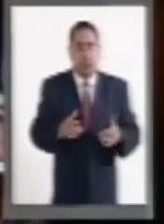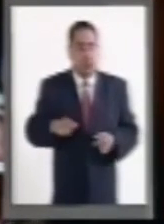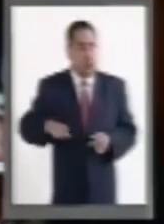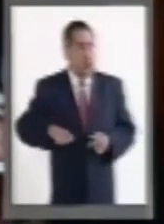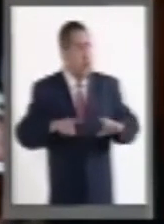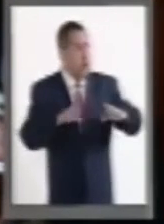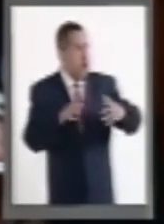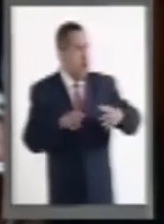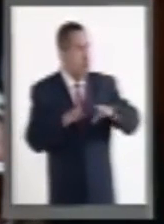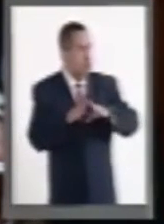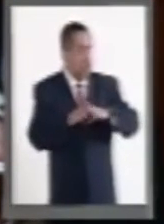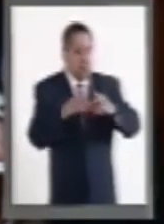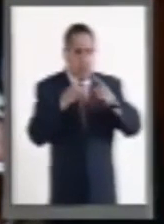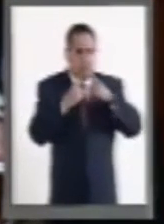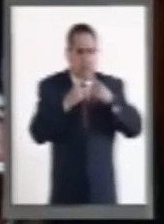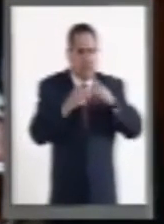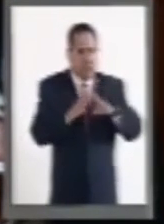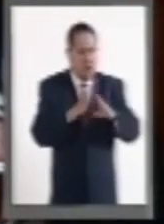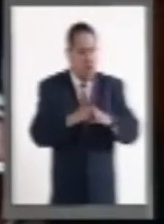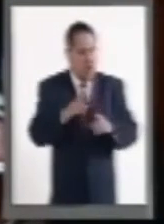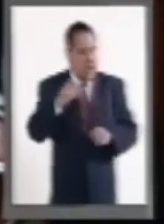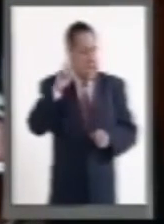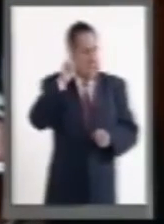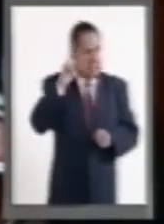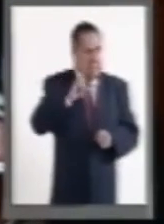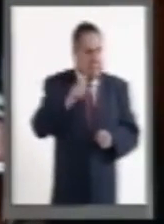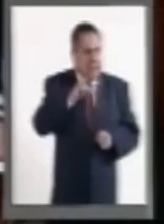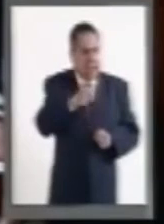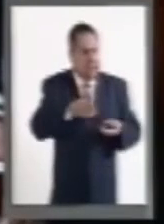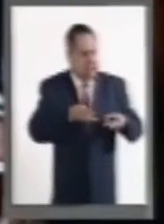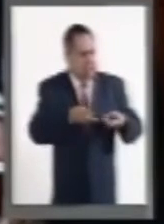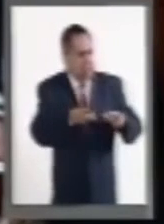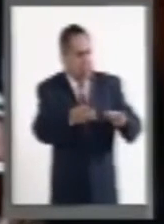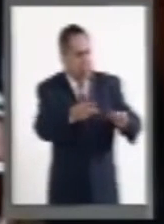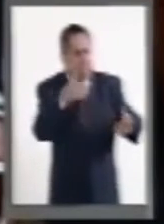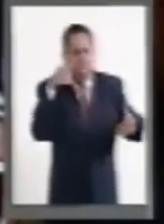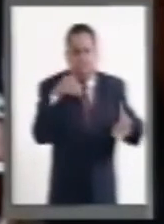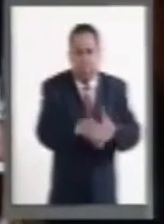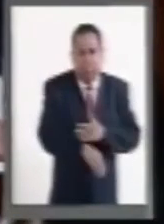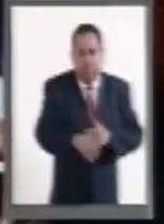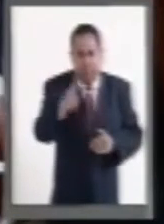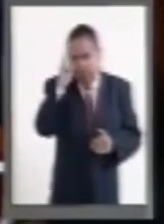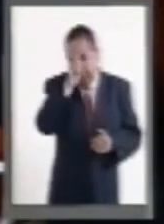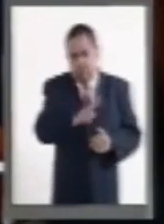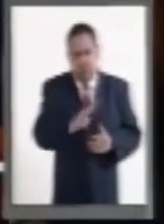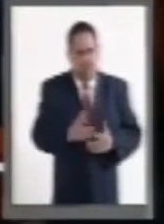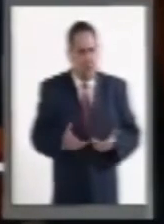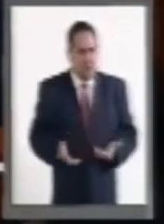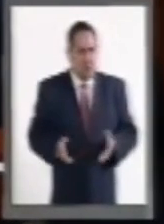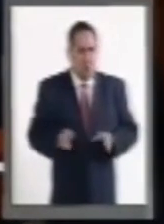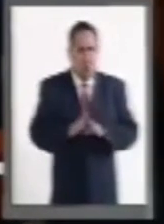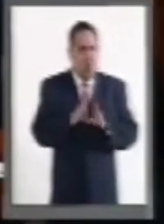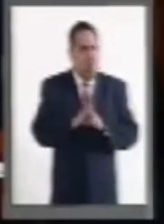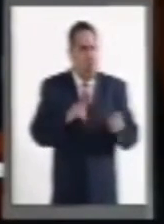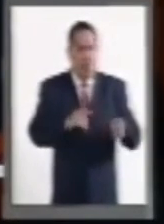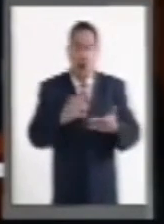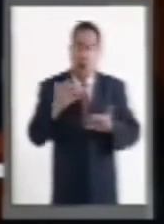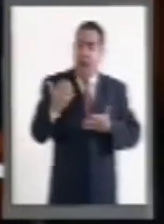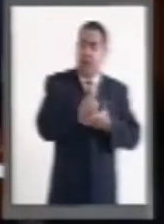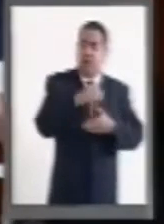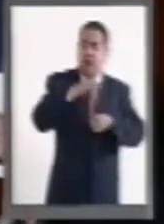gobierno que ha llevado a Zacatecas al despeñadero haya podido ganar las